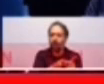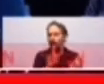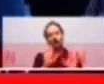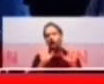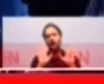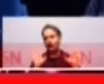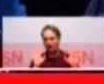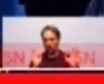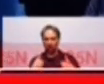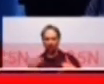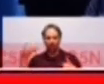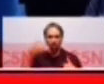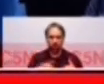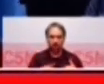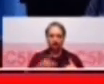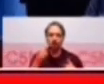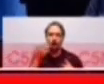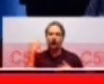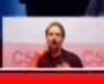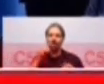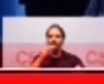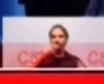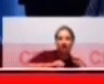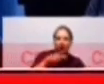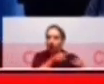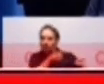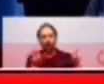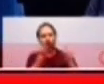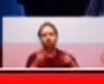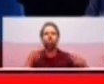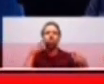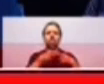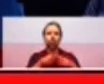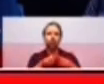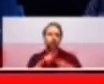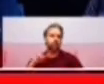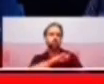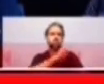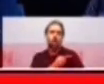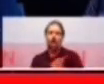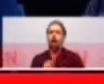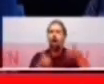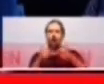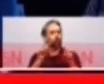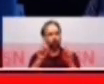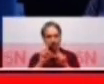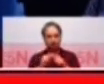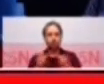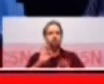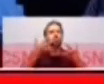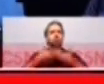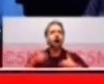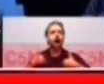ajuste a la casta que en realidad se apuntaba como que el ajuste el imaginario popular Era recae sobre el que cobra el plan al cual se